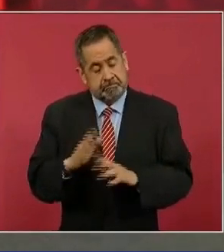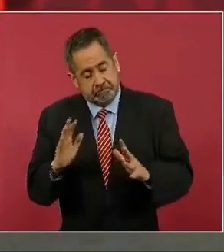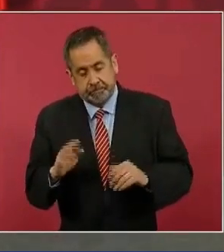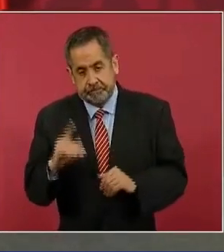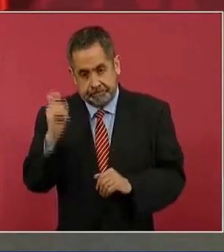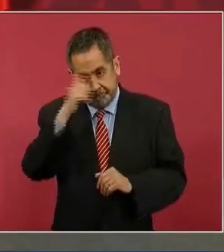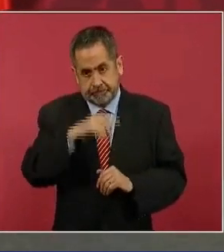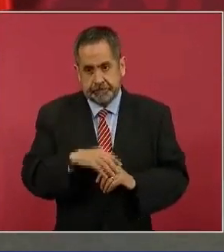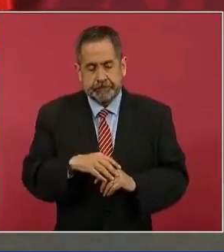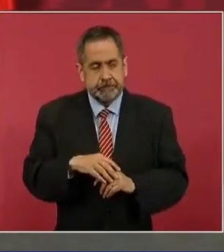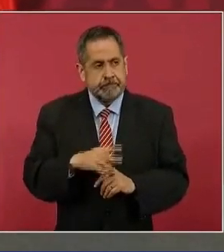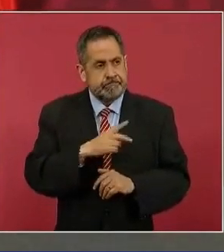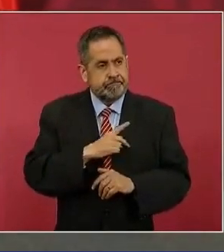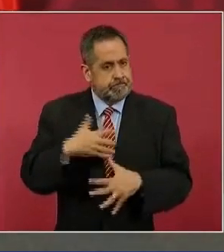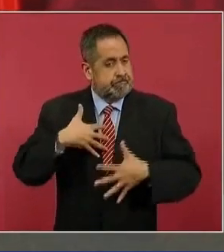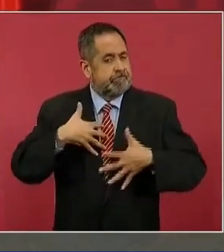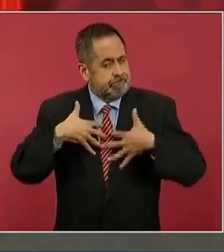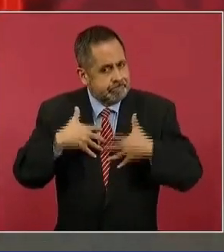que se comprenda,